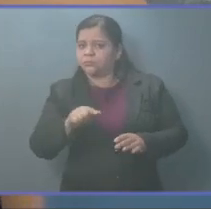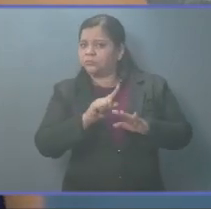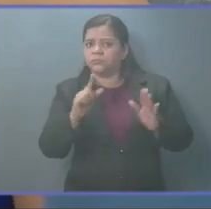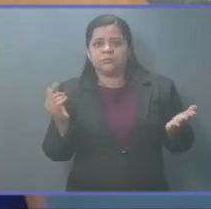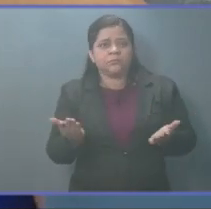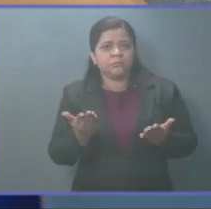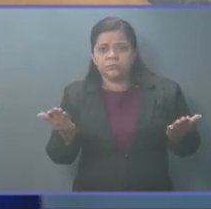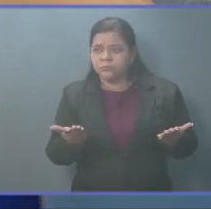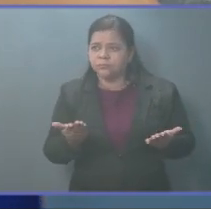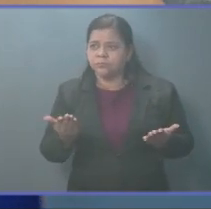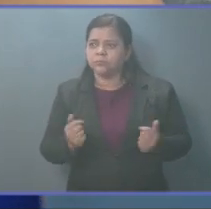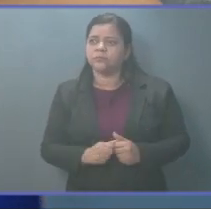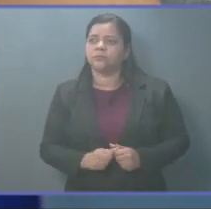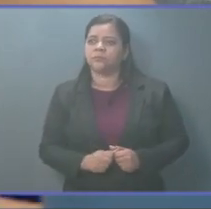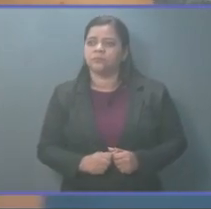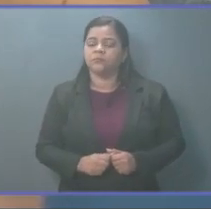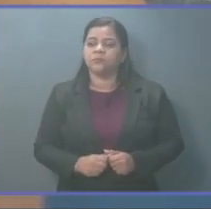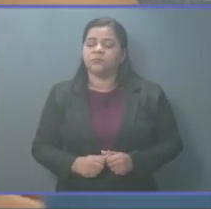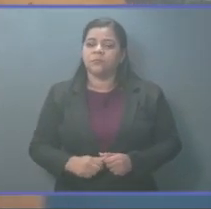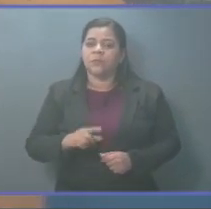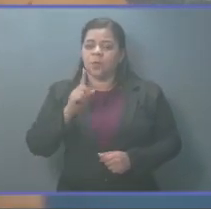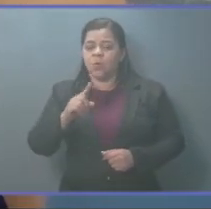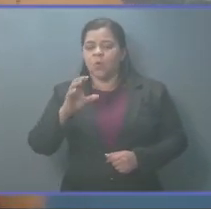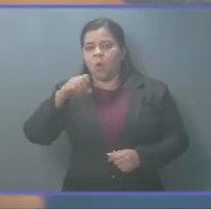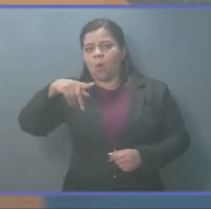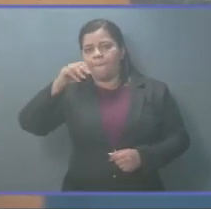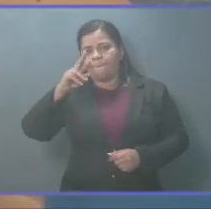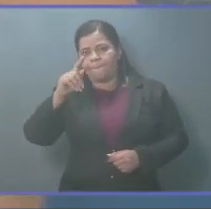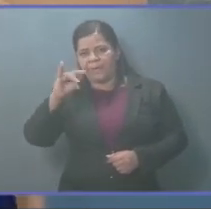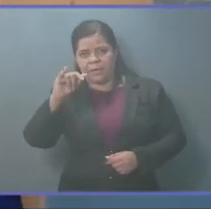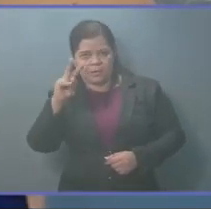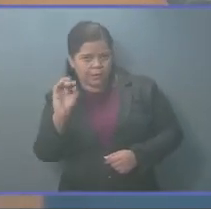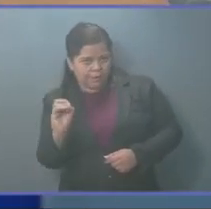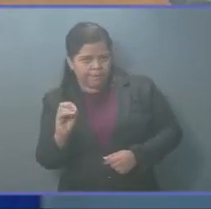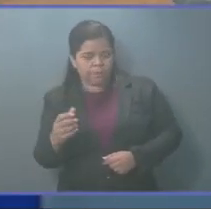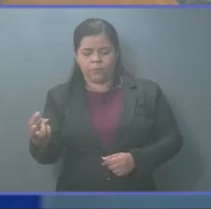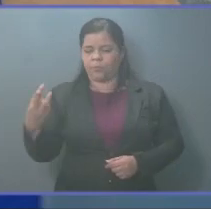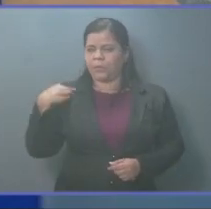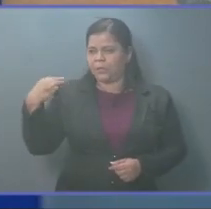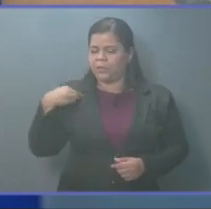realizó una operación militar, un operativo militar.